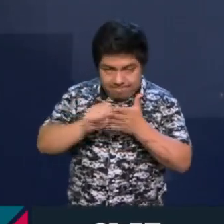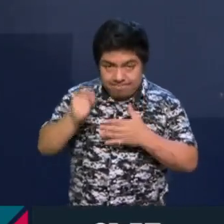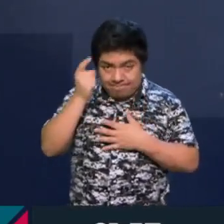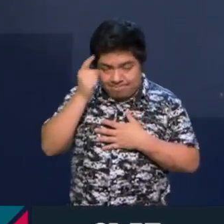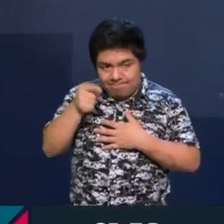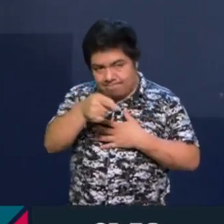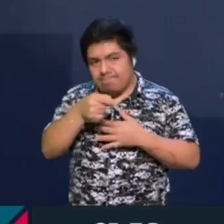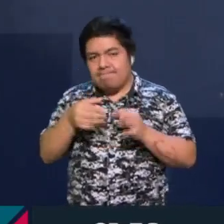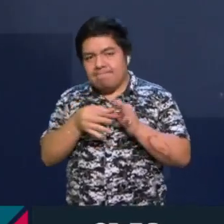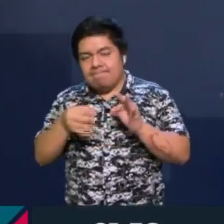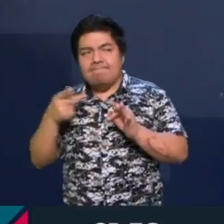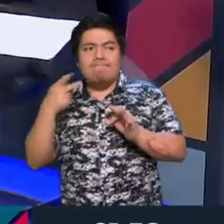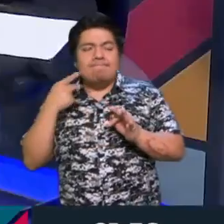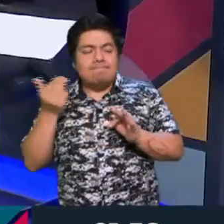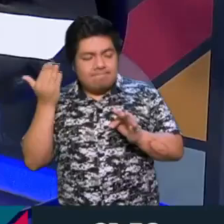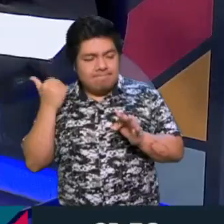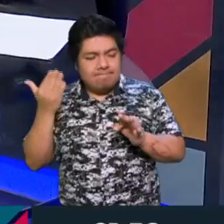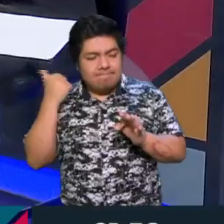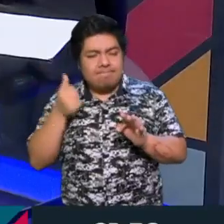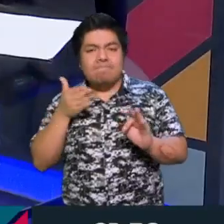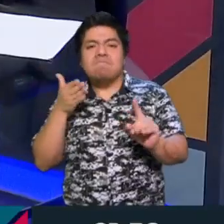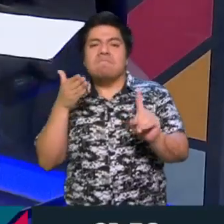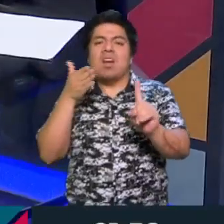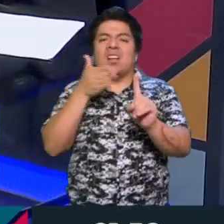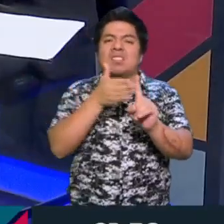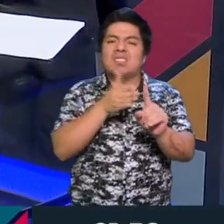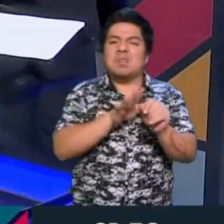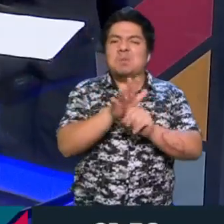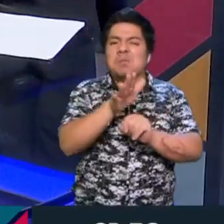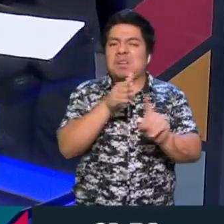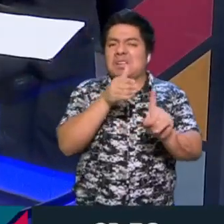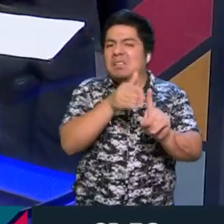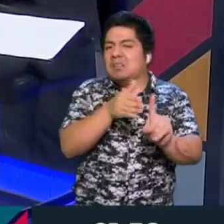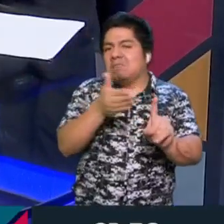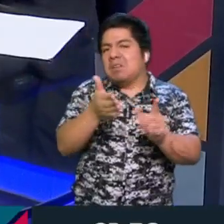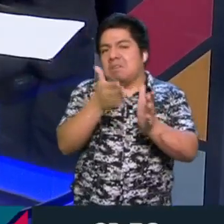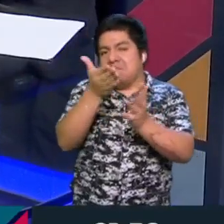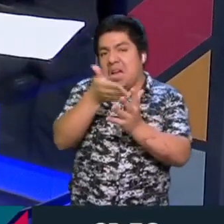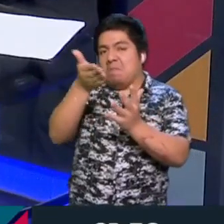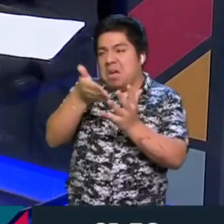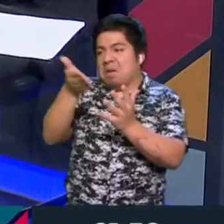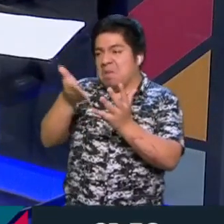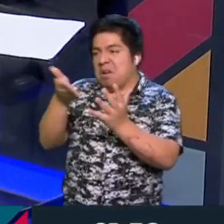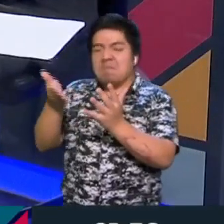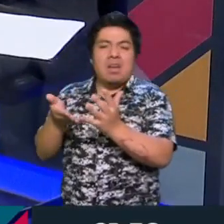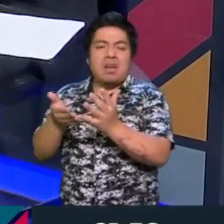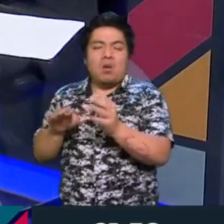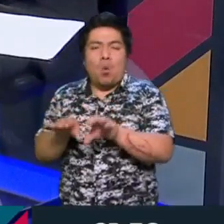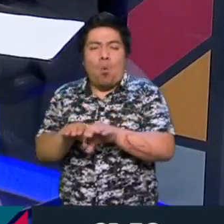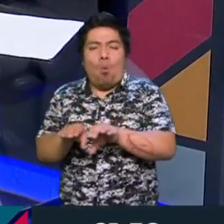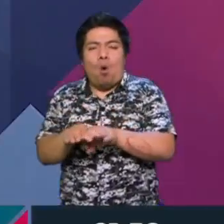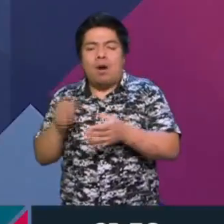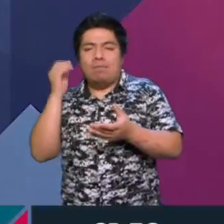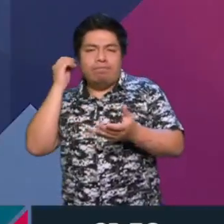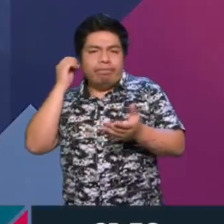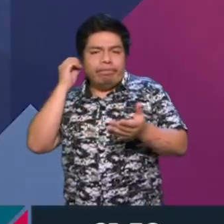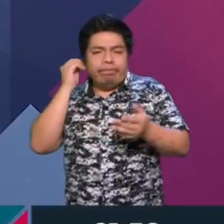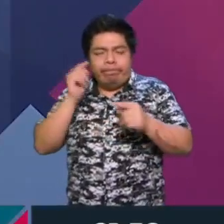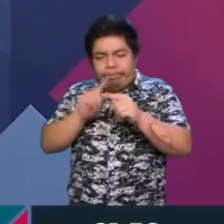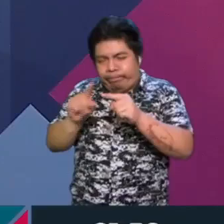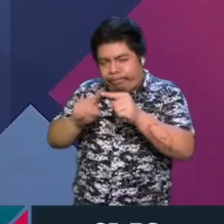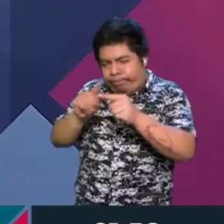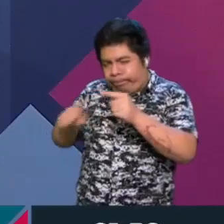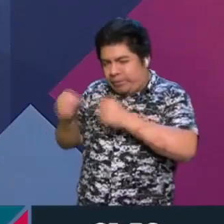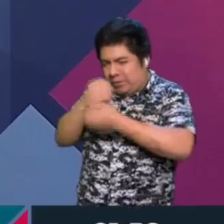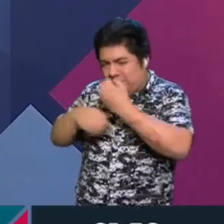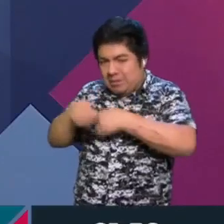que tú bien comentas del ayer, ¿hacia dónde nos llevan? ¿Vienen capítulos? ¿Cómo viene libro? Son varias obras de